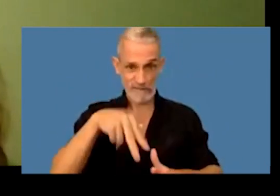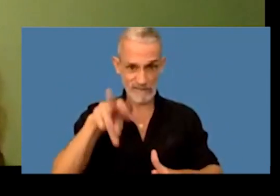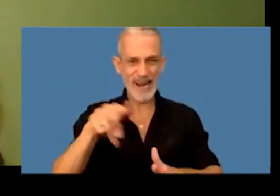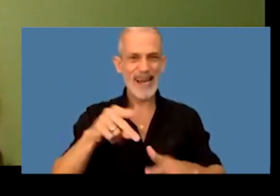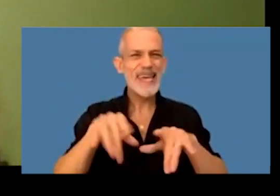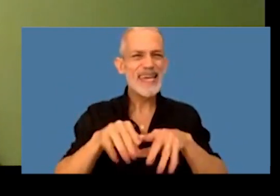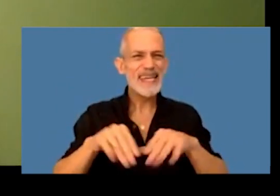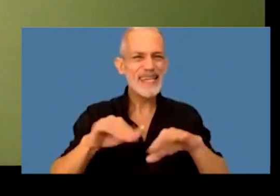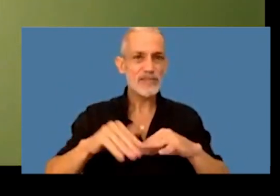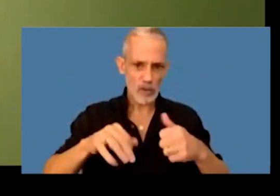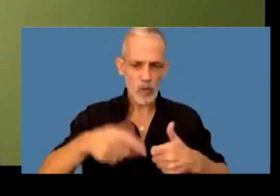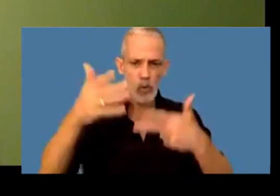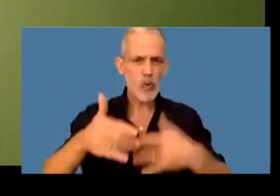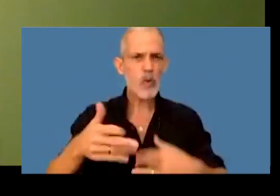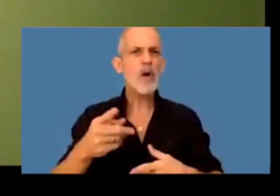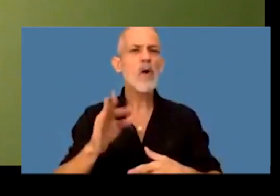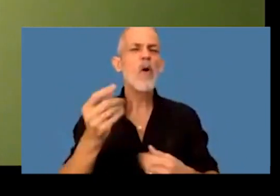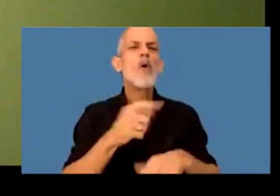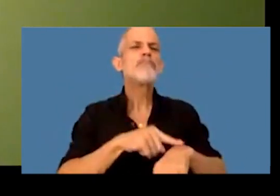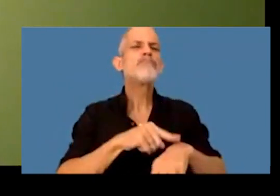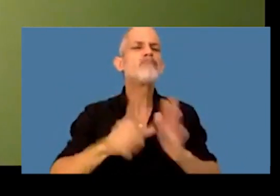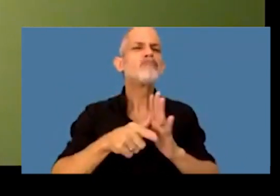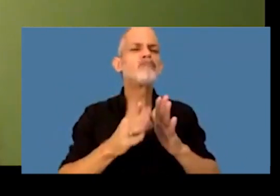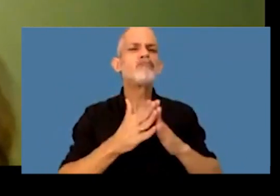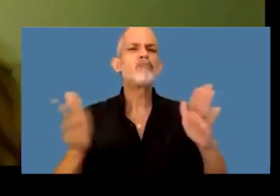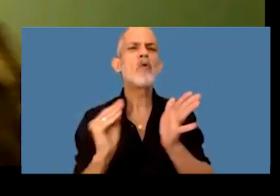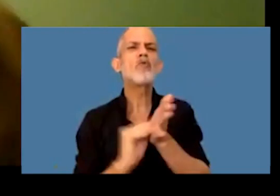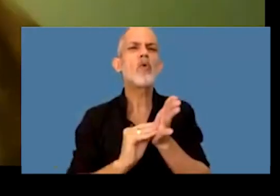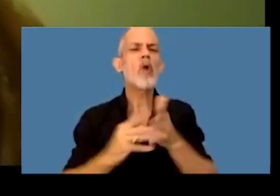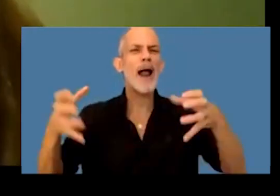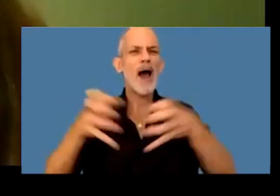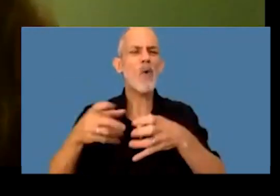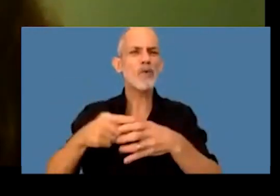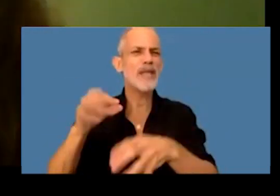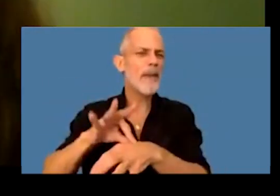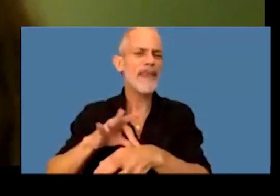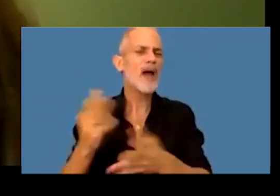del chat, dice, ¿cuánto tardan en darte el turno para la Junta Médica aproximadamente?